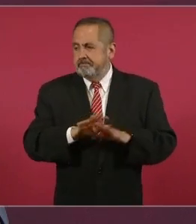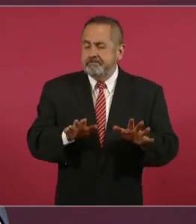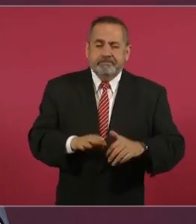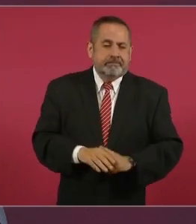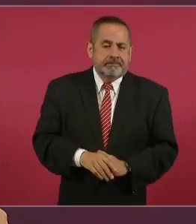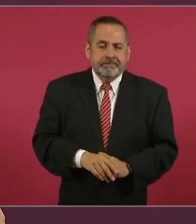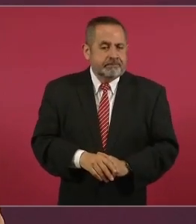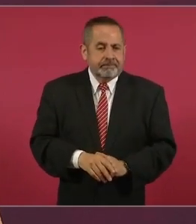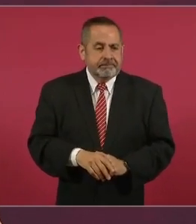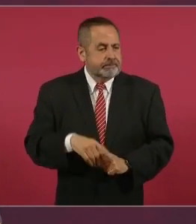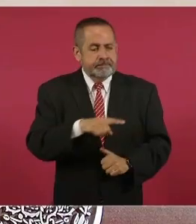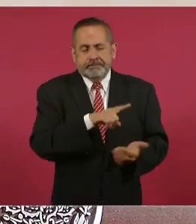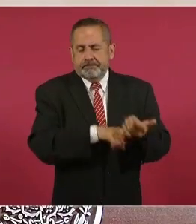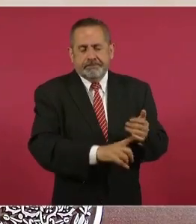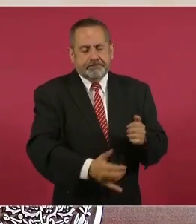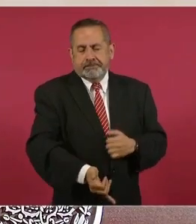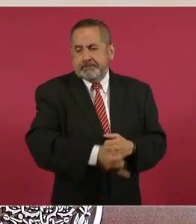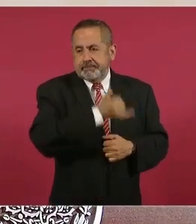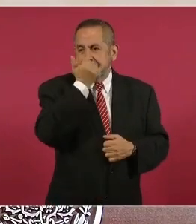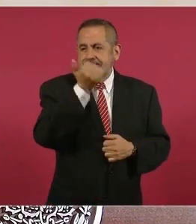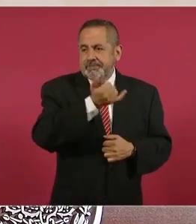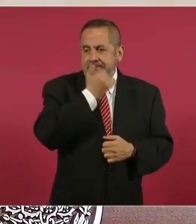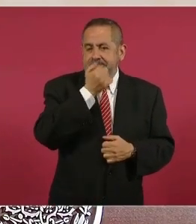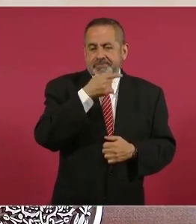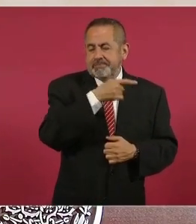totalmente errónea,